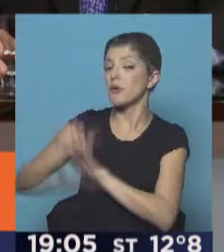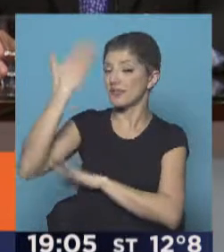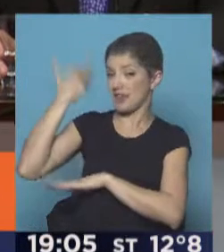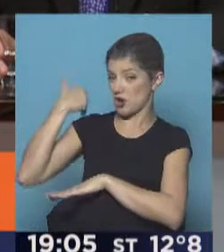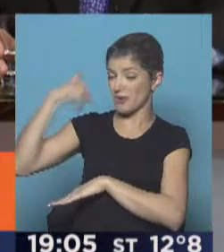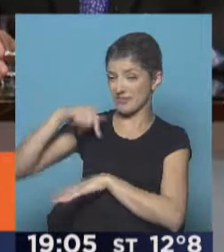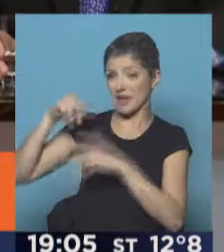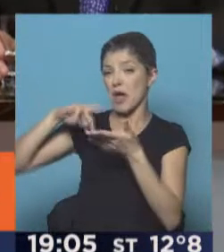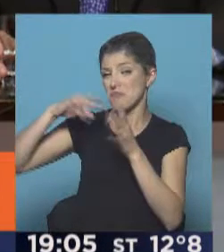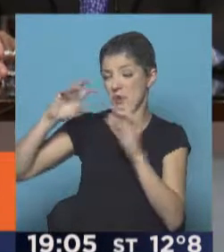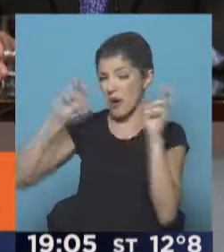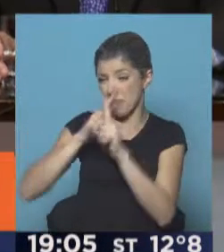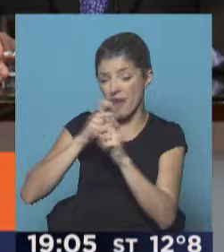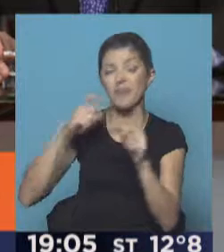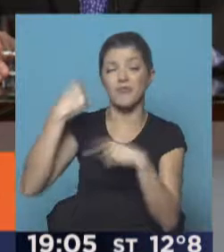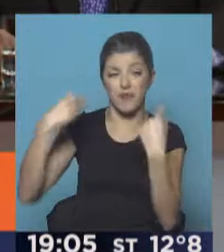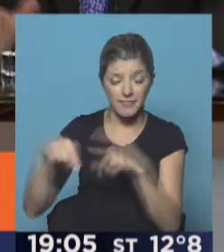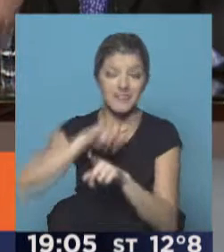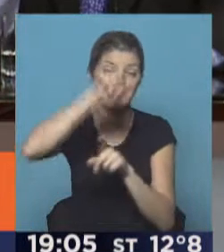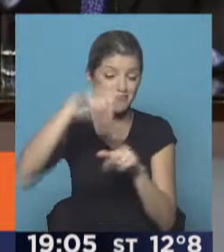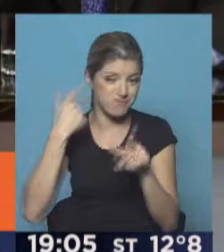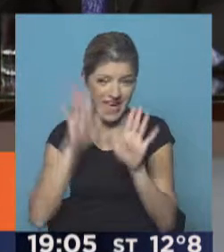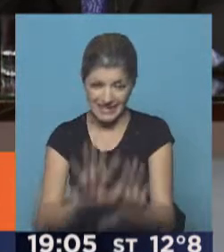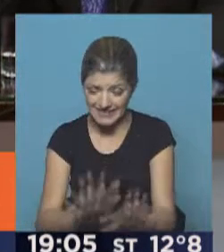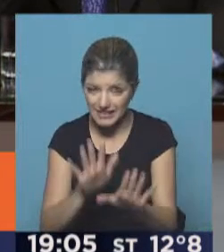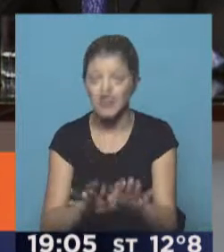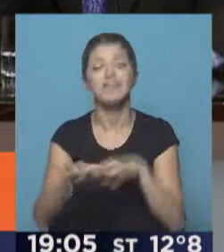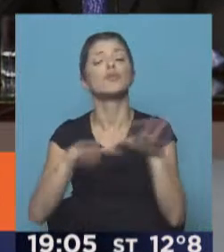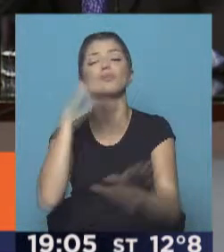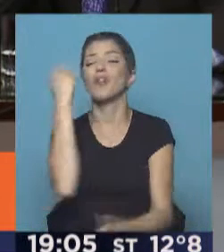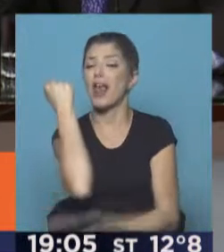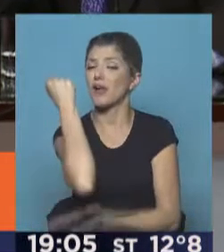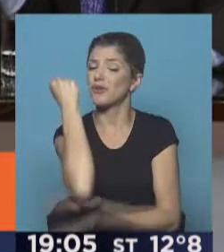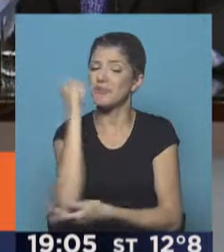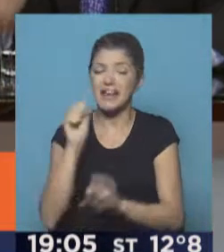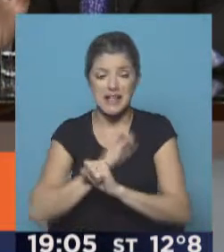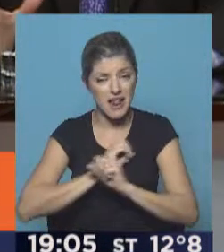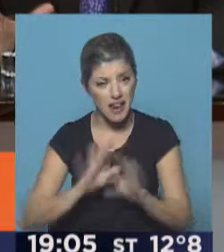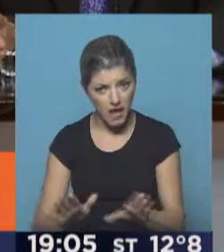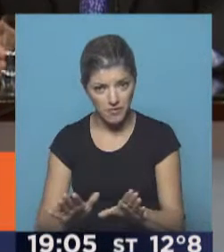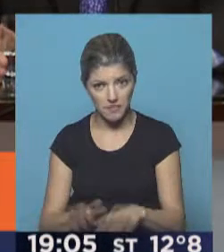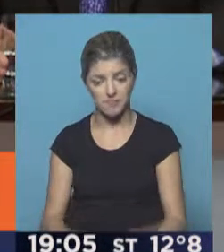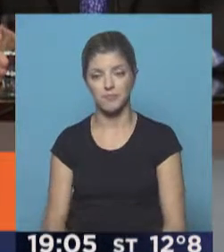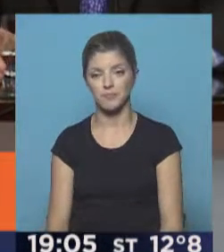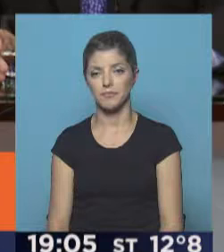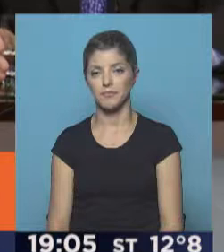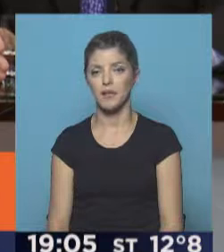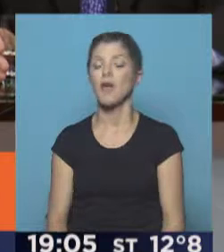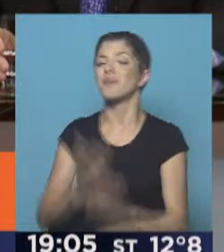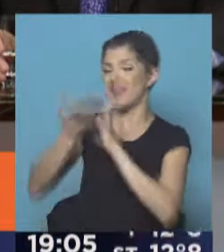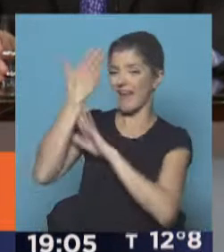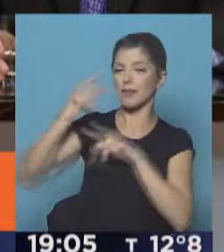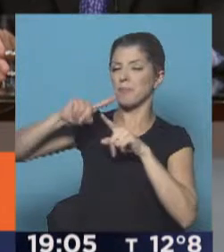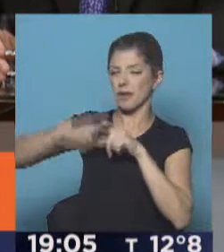los argentinos, de una situación económica frágil, particularmente por la combinación de muy malas políticas fiscales, malas